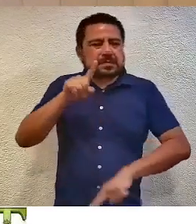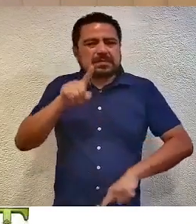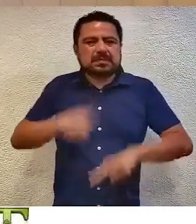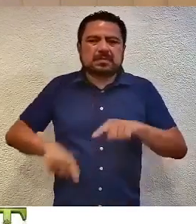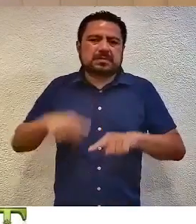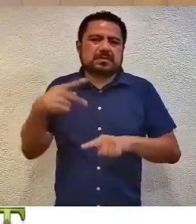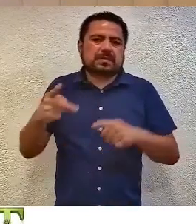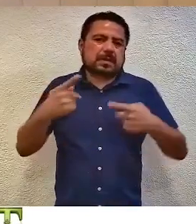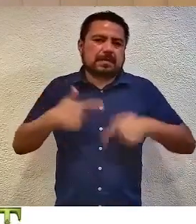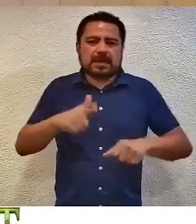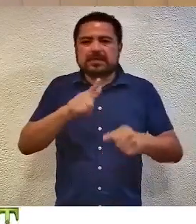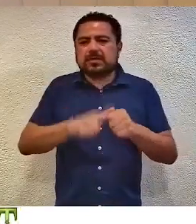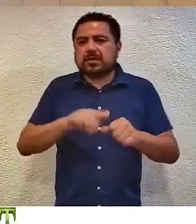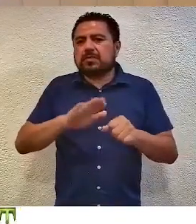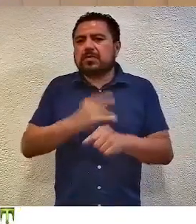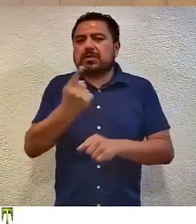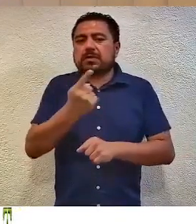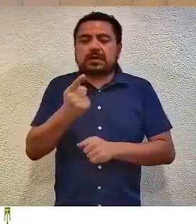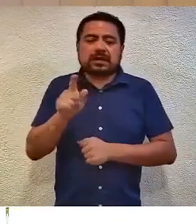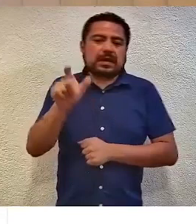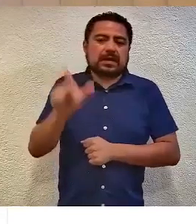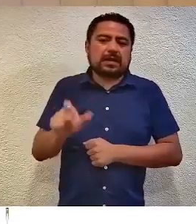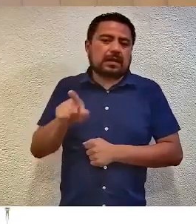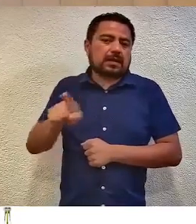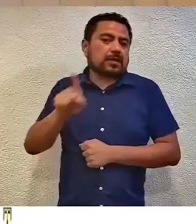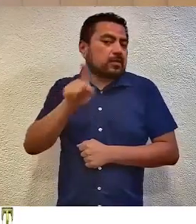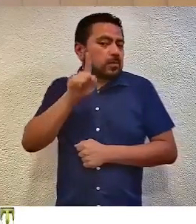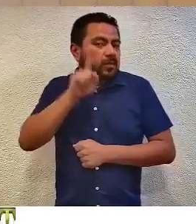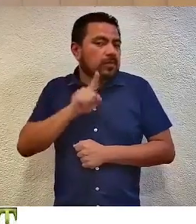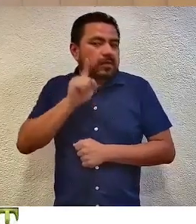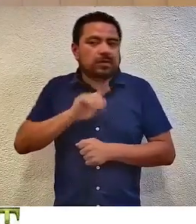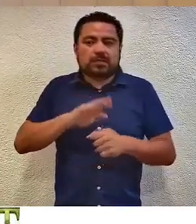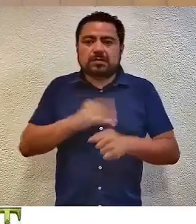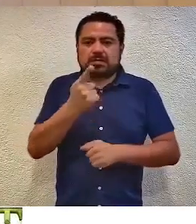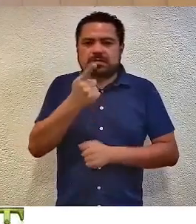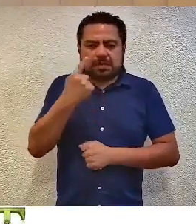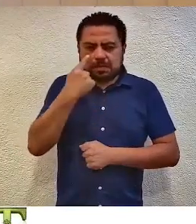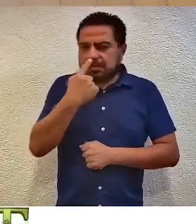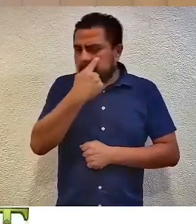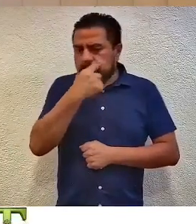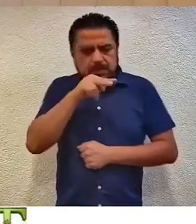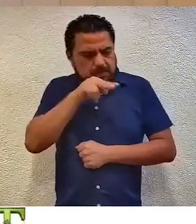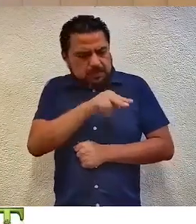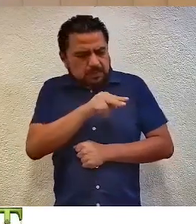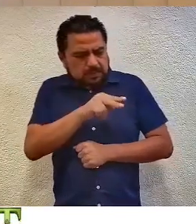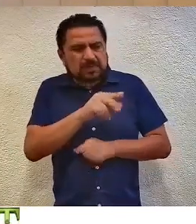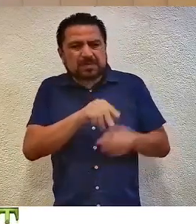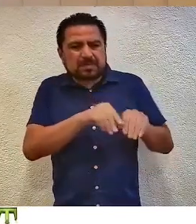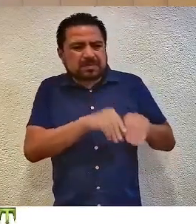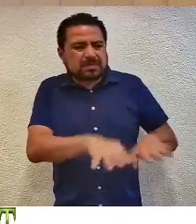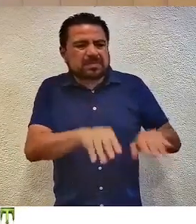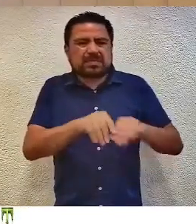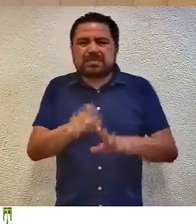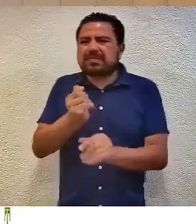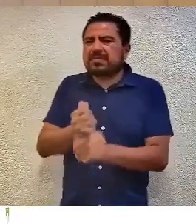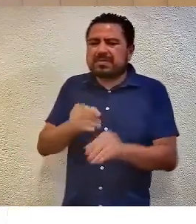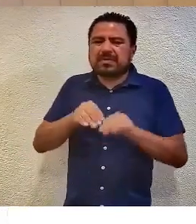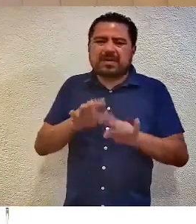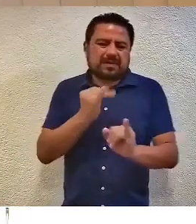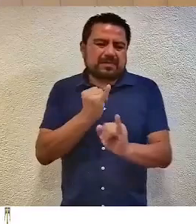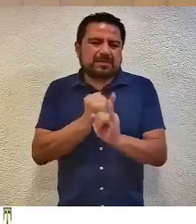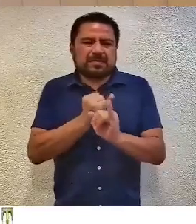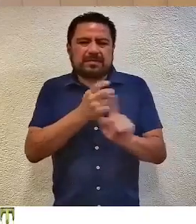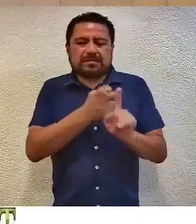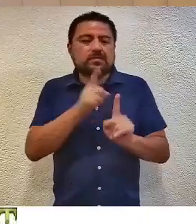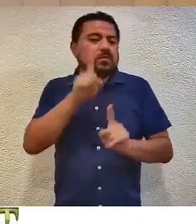su persona por el simple hecho de ser mujer, pues incluso si se observa en las notas publicadas en dicha página, solo a ella